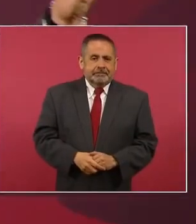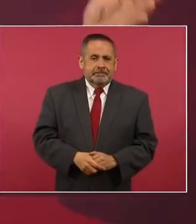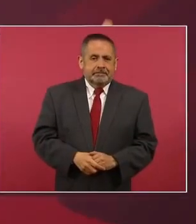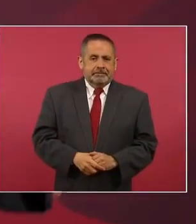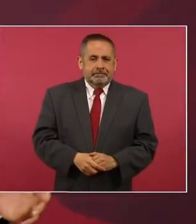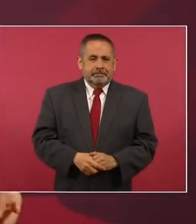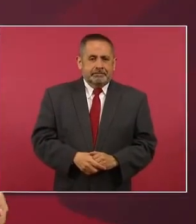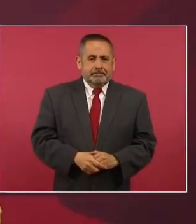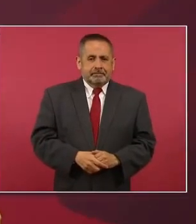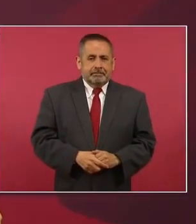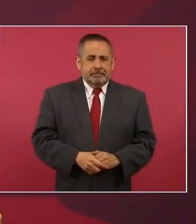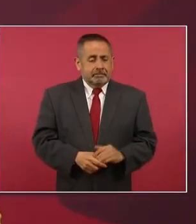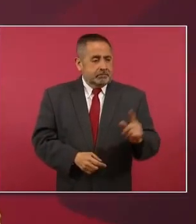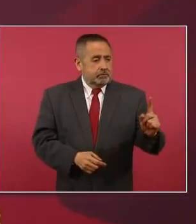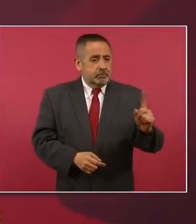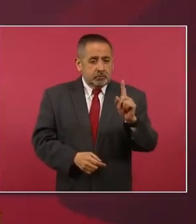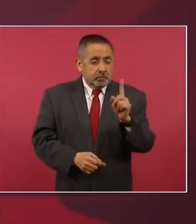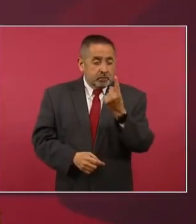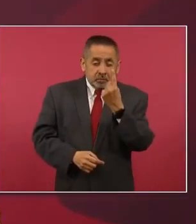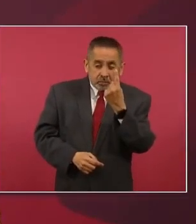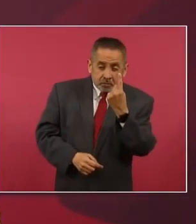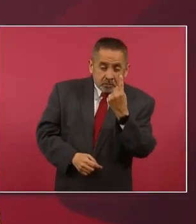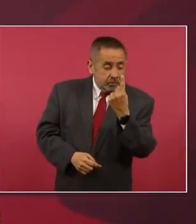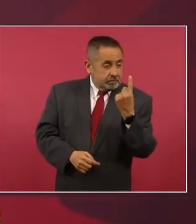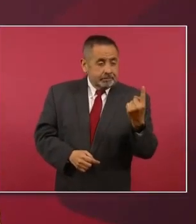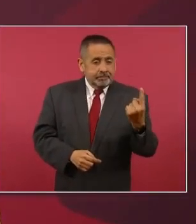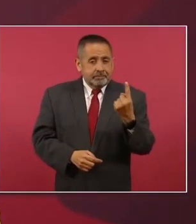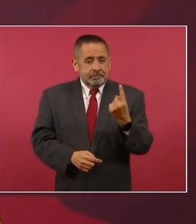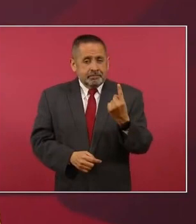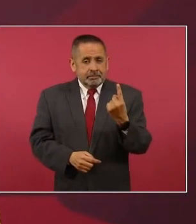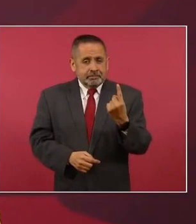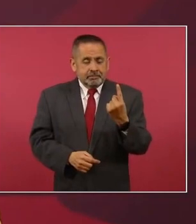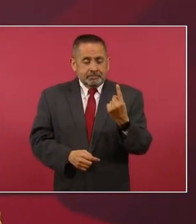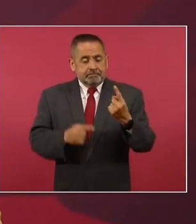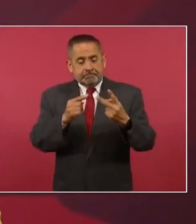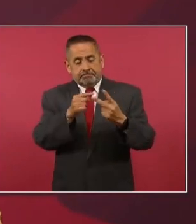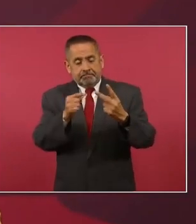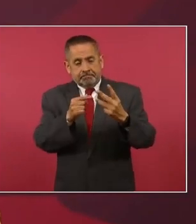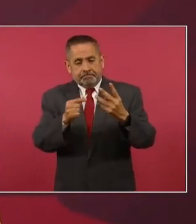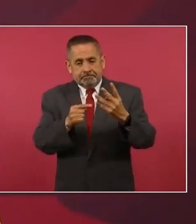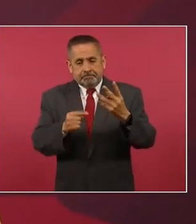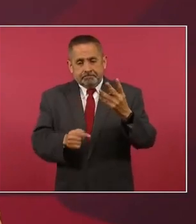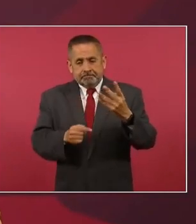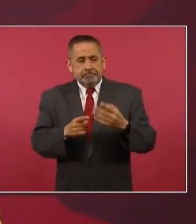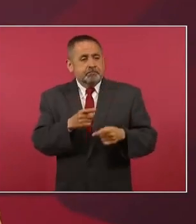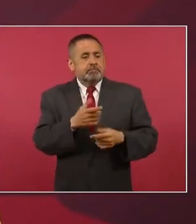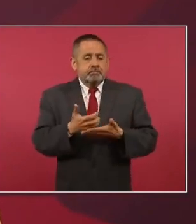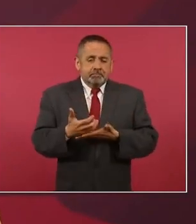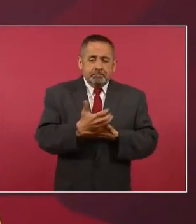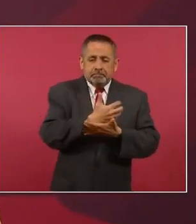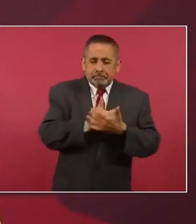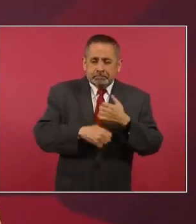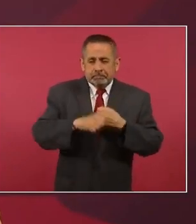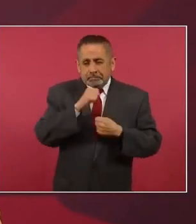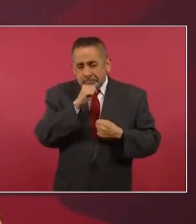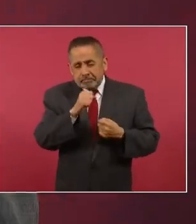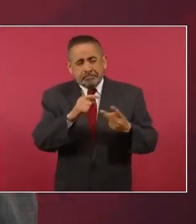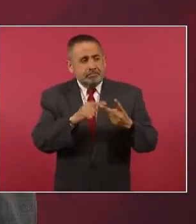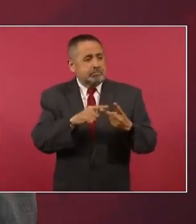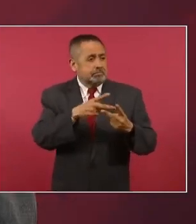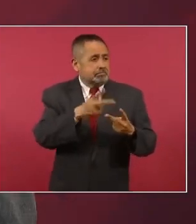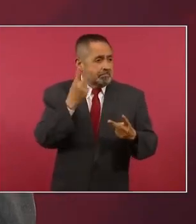nada más un solo asunto. Ya no hablemos de lo que ganan y